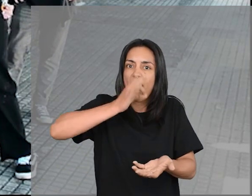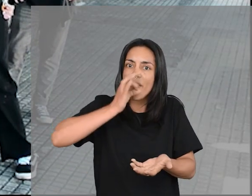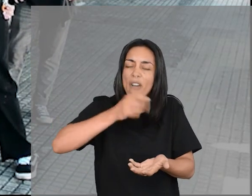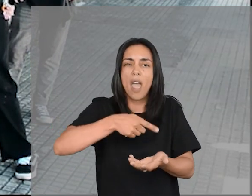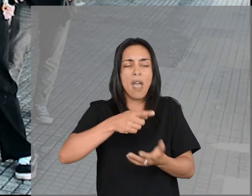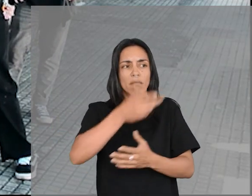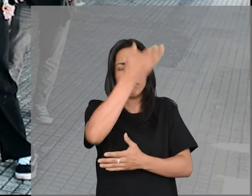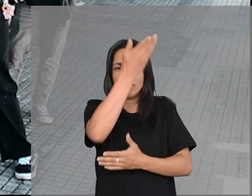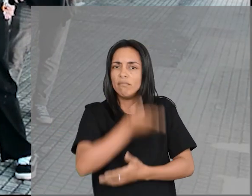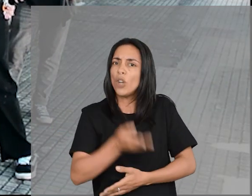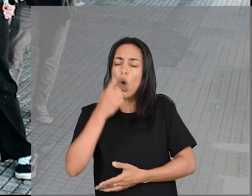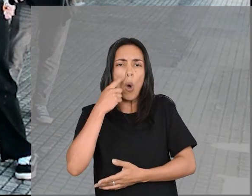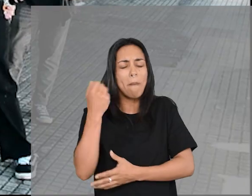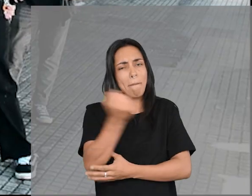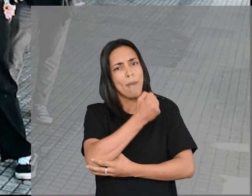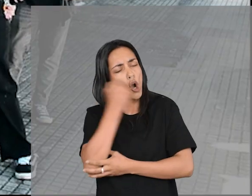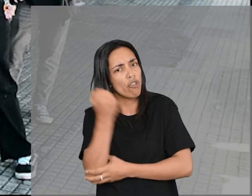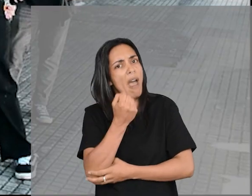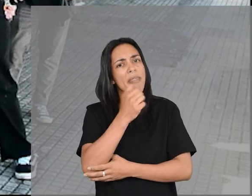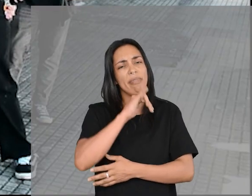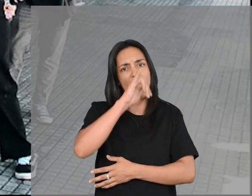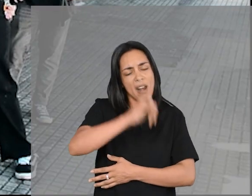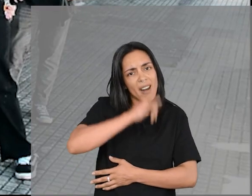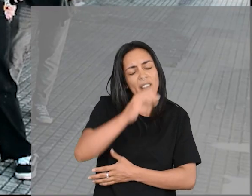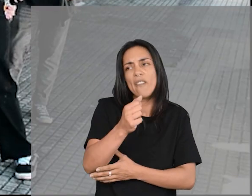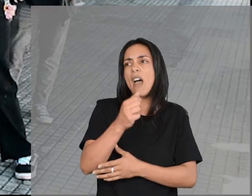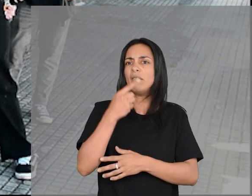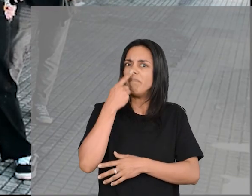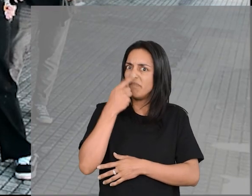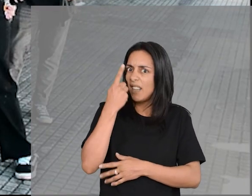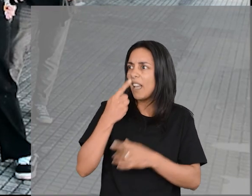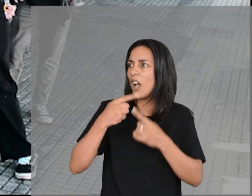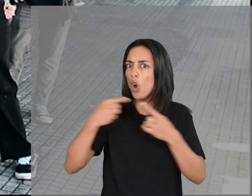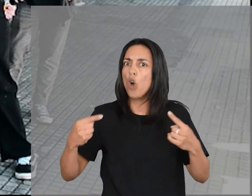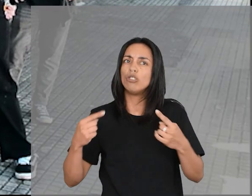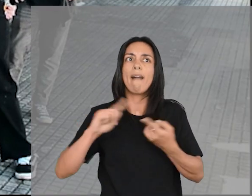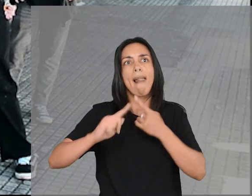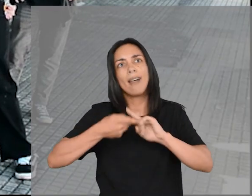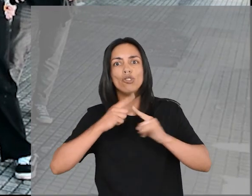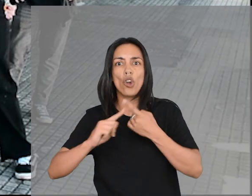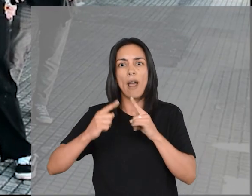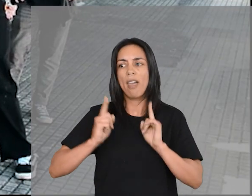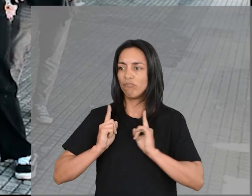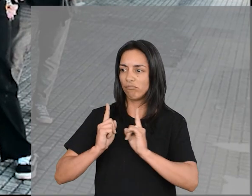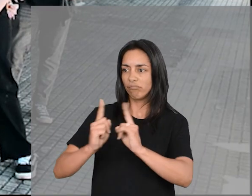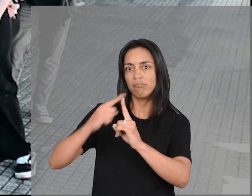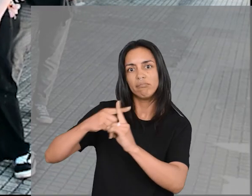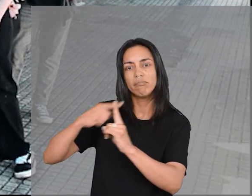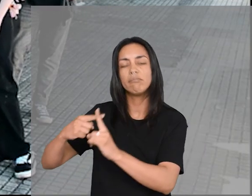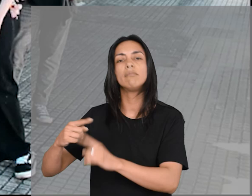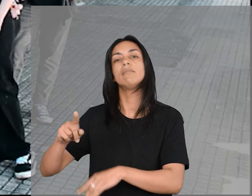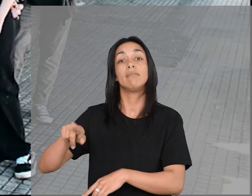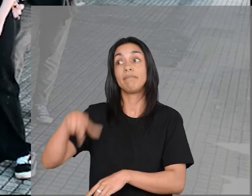con una narrativa muy interesante que hace referencia a todo lo que tiene que ver con los funerarios. Y bueno, Natividad Vega está en una de